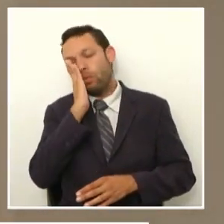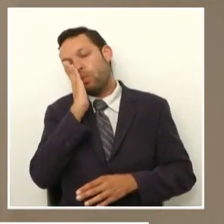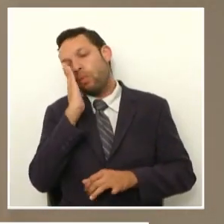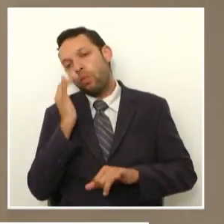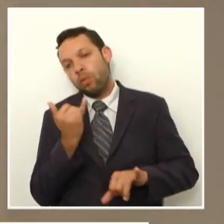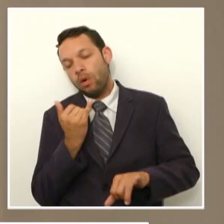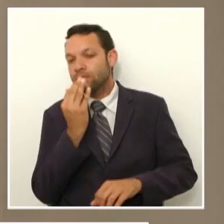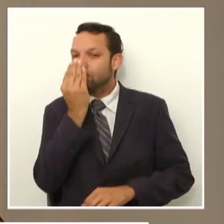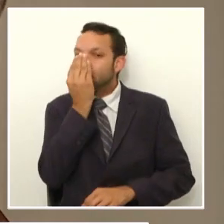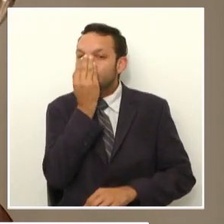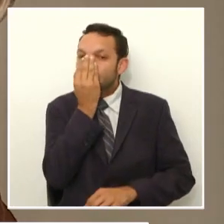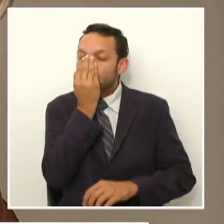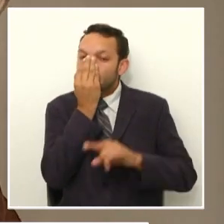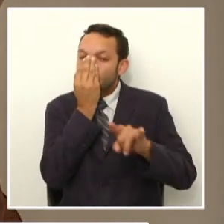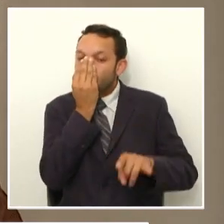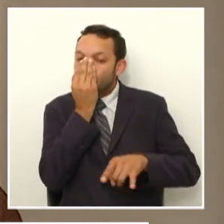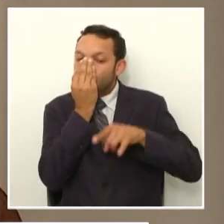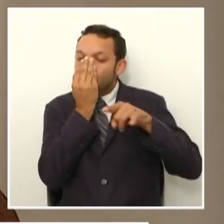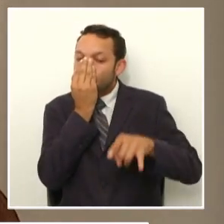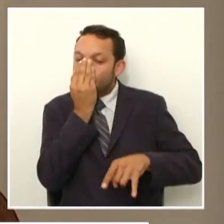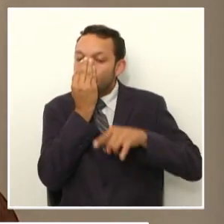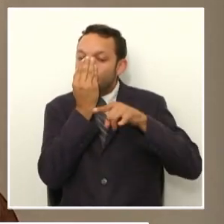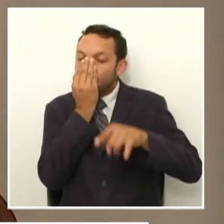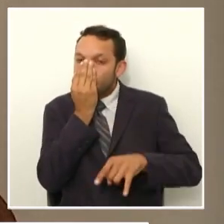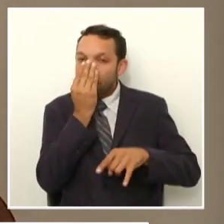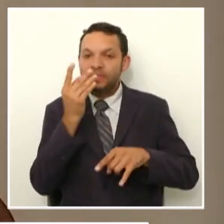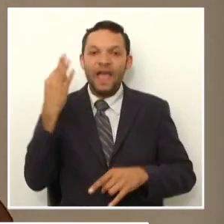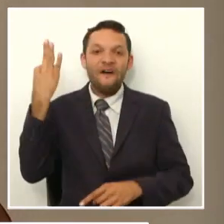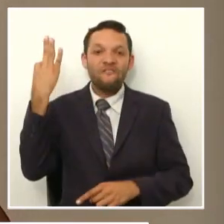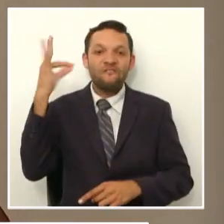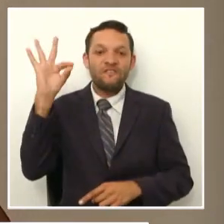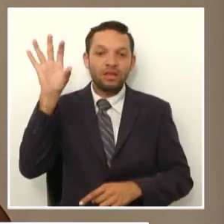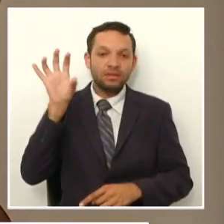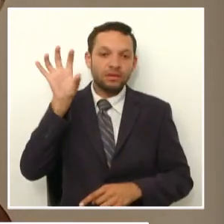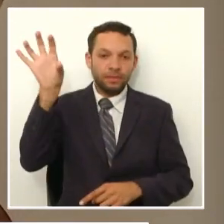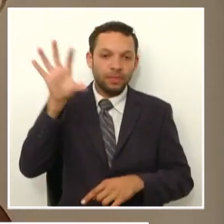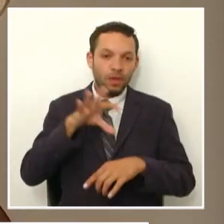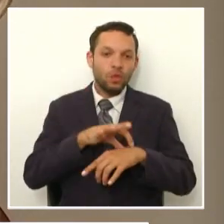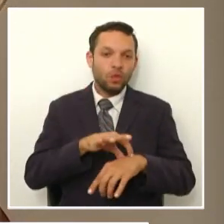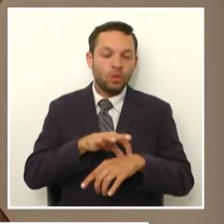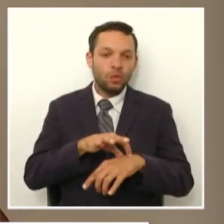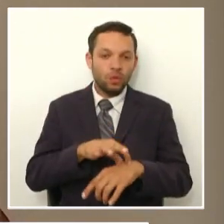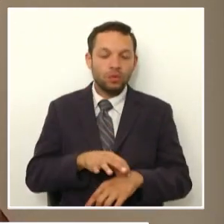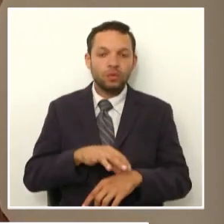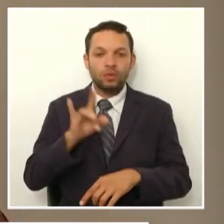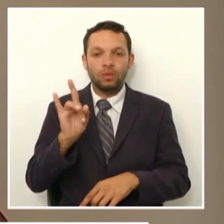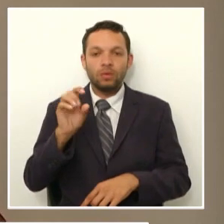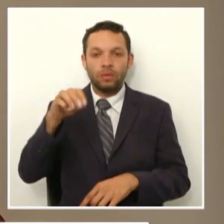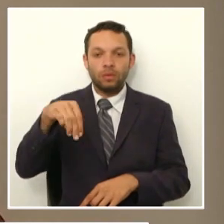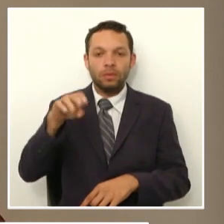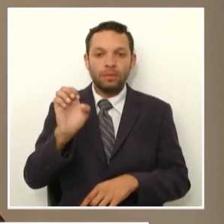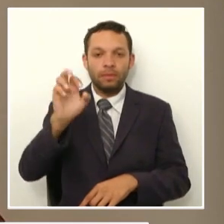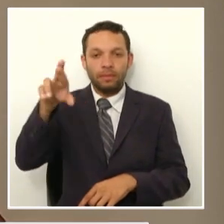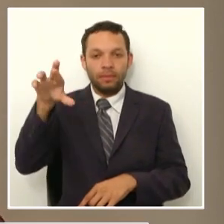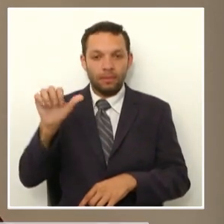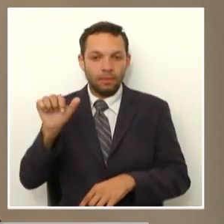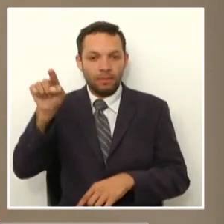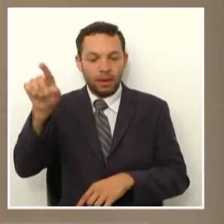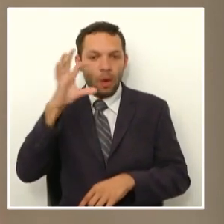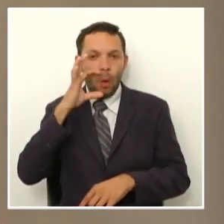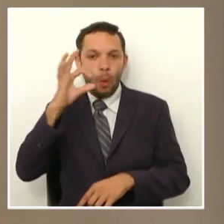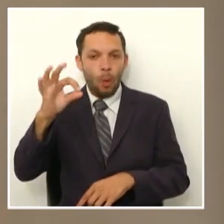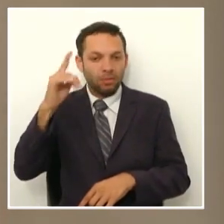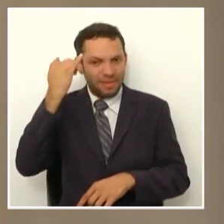en 1909 por un francés, el doctor Ombredane, y con esto se